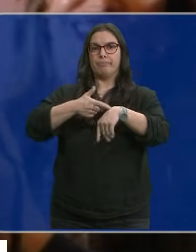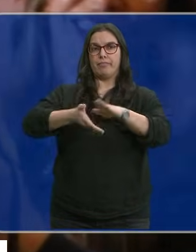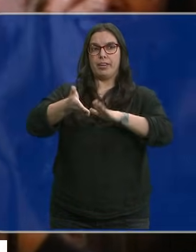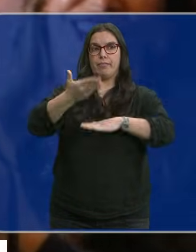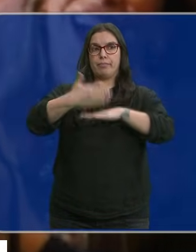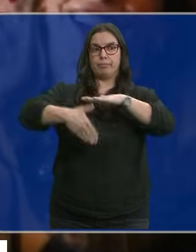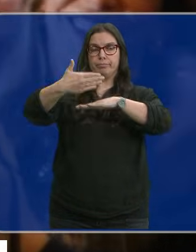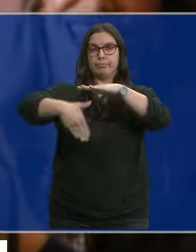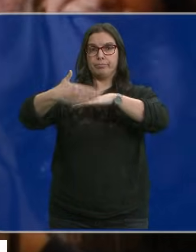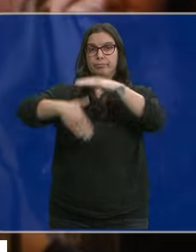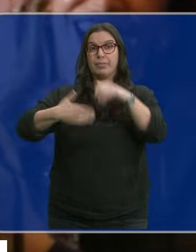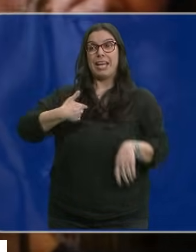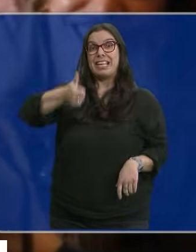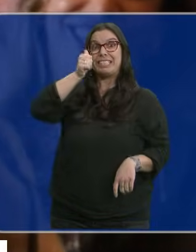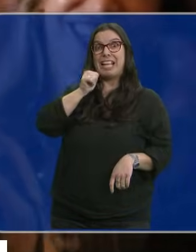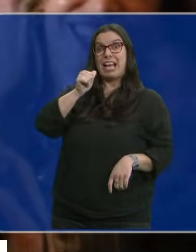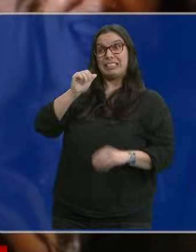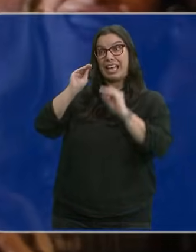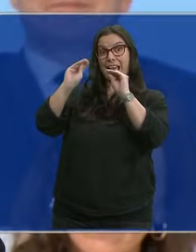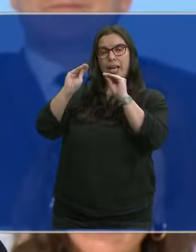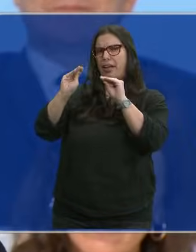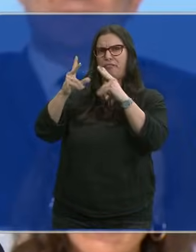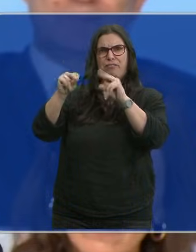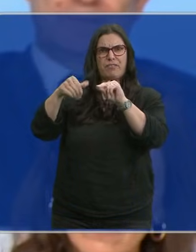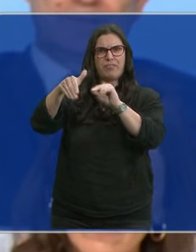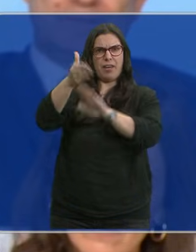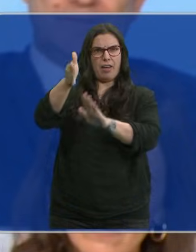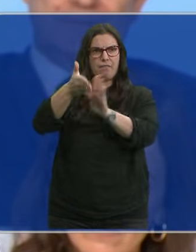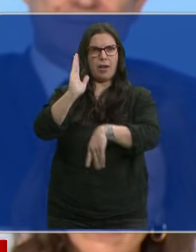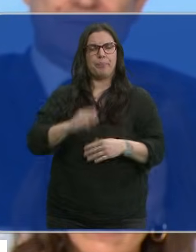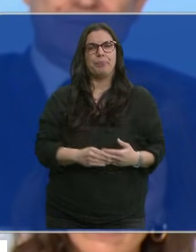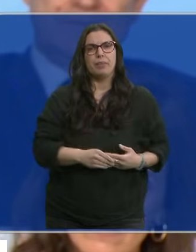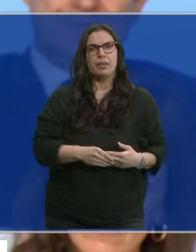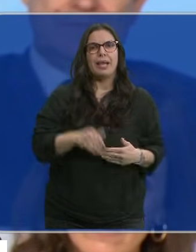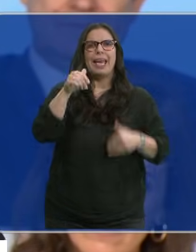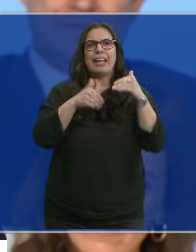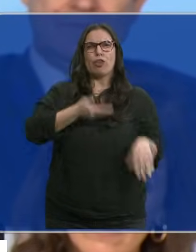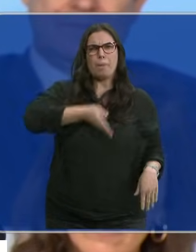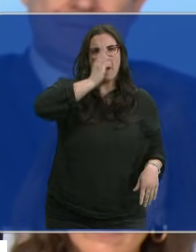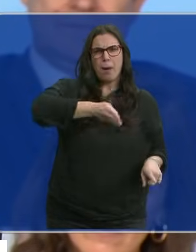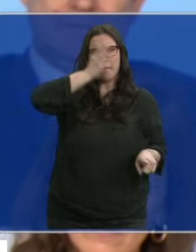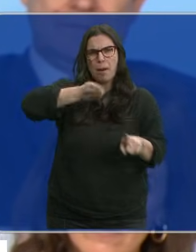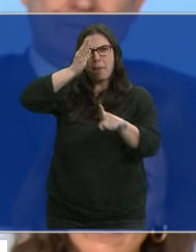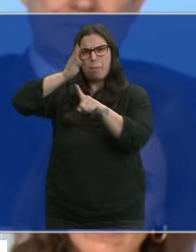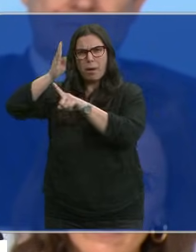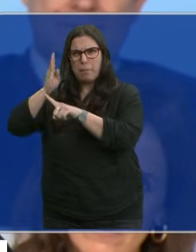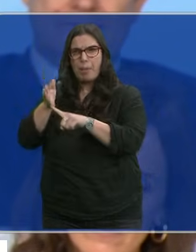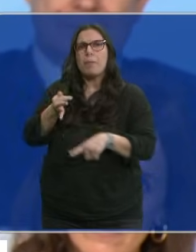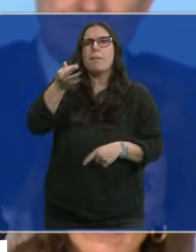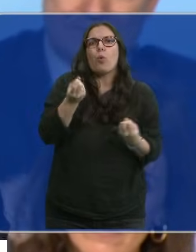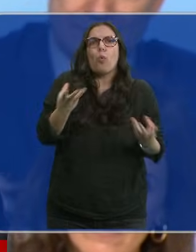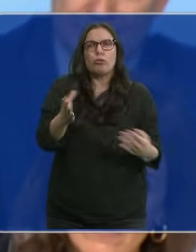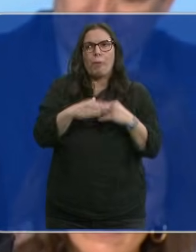tic-tac. El sanchismo se acaba. ¿Cuántos tortazos electorales necesita más para